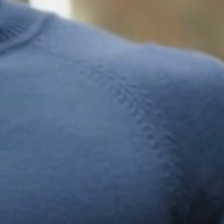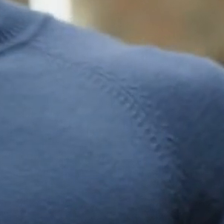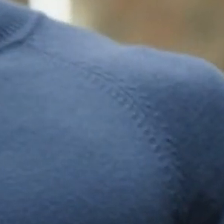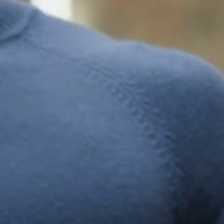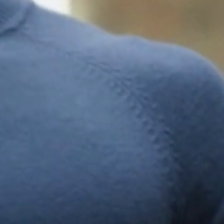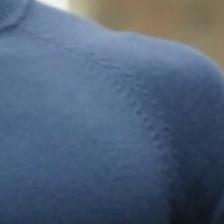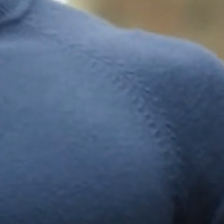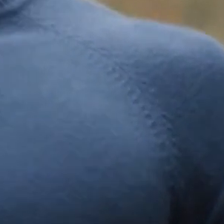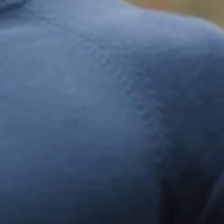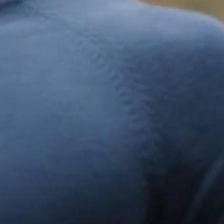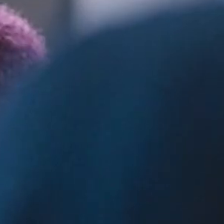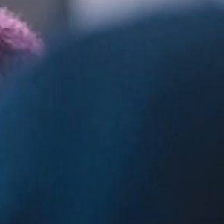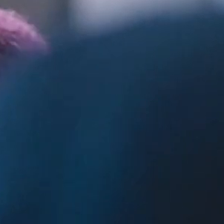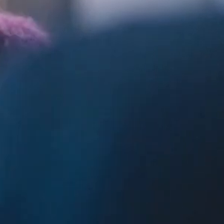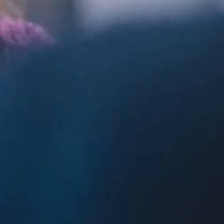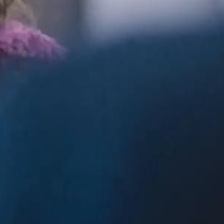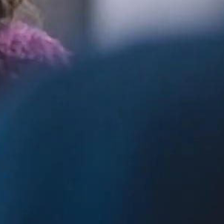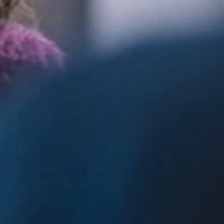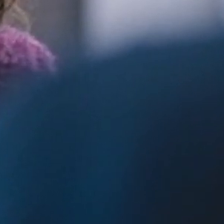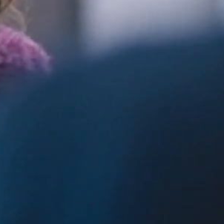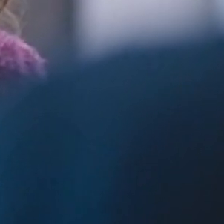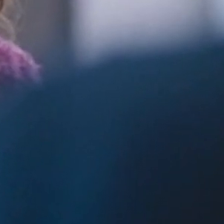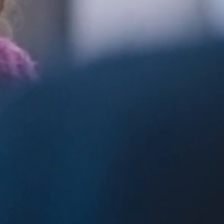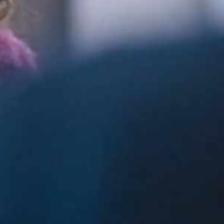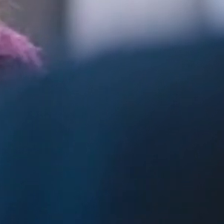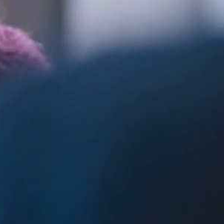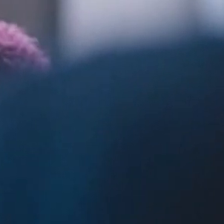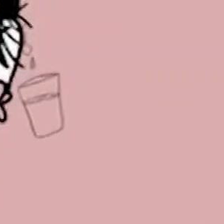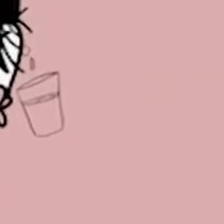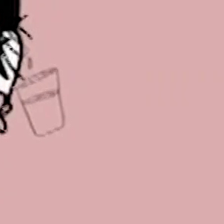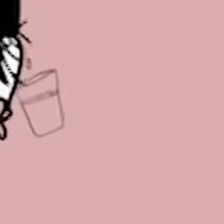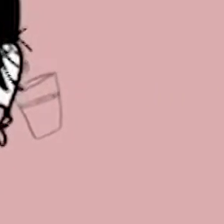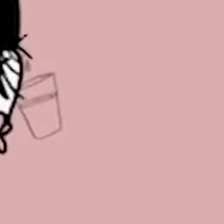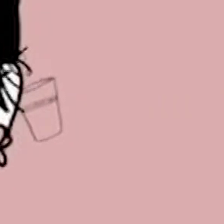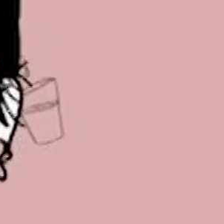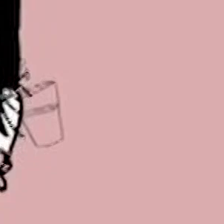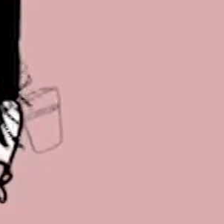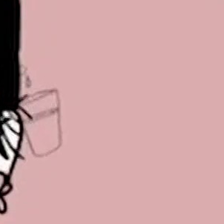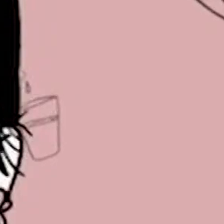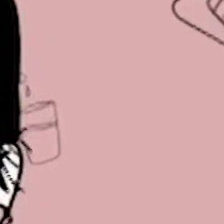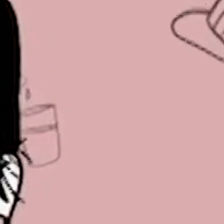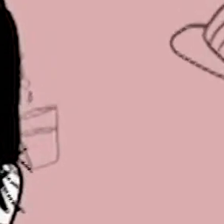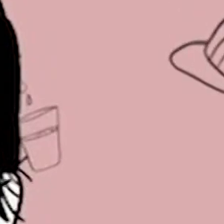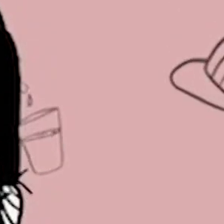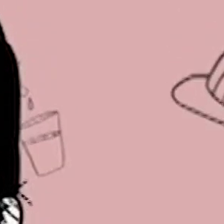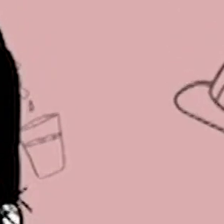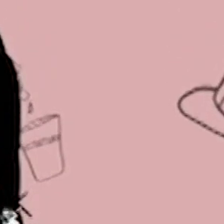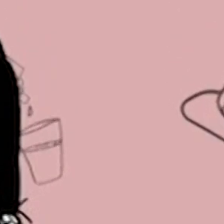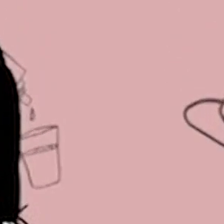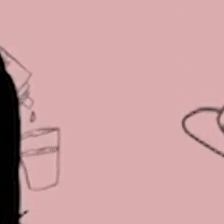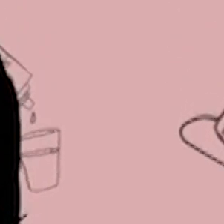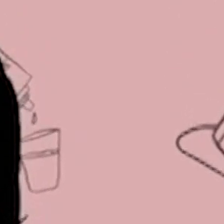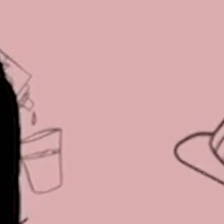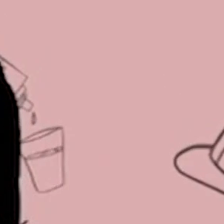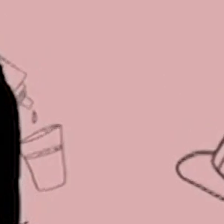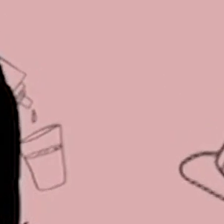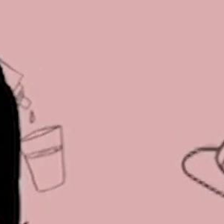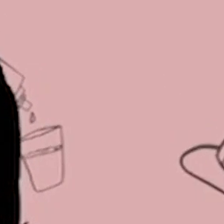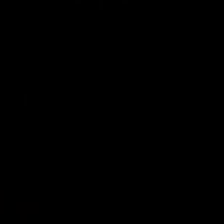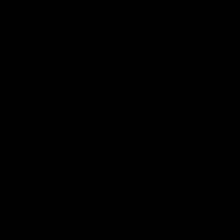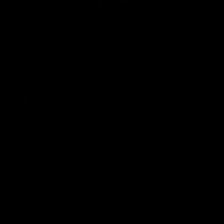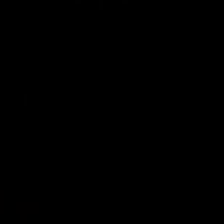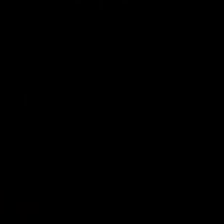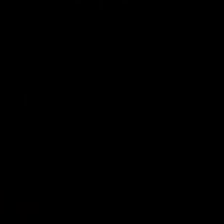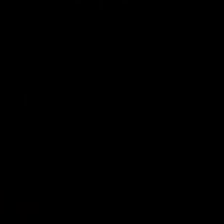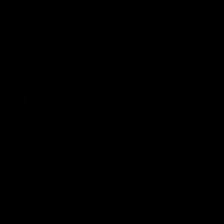lo que usted estudió? Arquitectura. Goce con esta serie colombiana los sábados a las 7:30 de la noche, a partir del 13 de